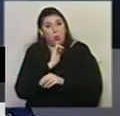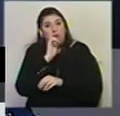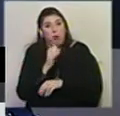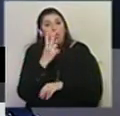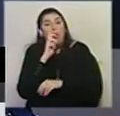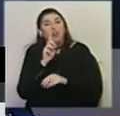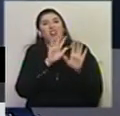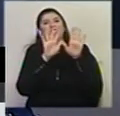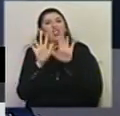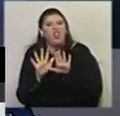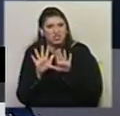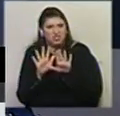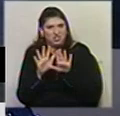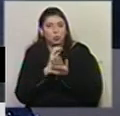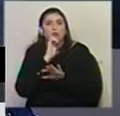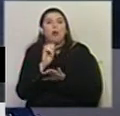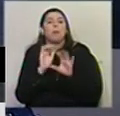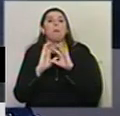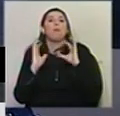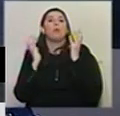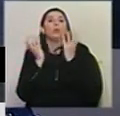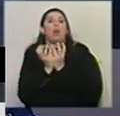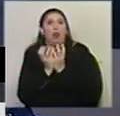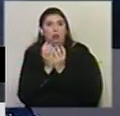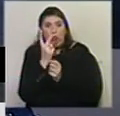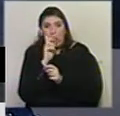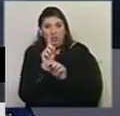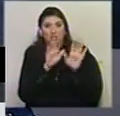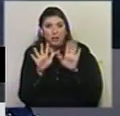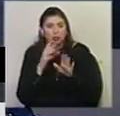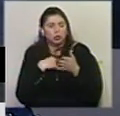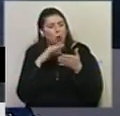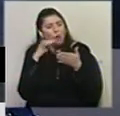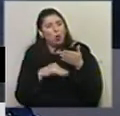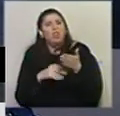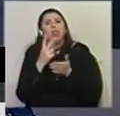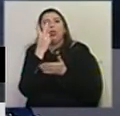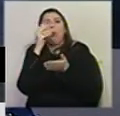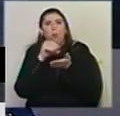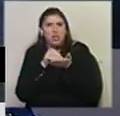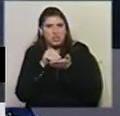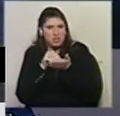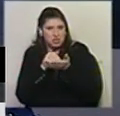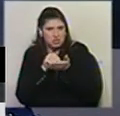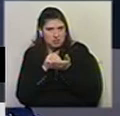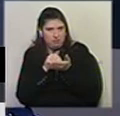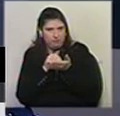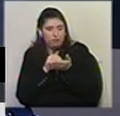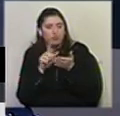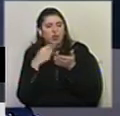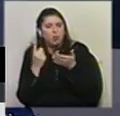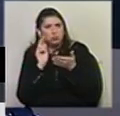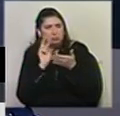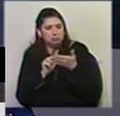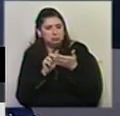del Informe Mundial de Salud del 2010, que dice. Yo lo leí dos veces y después fui a ver las fuentes de ese dato. Que